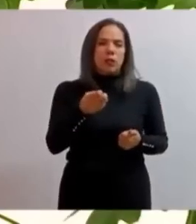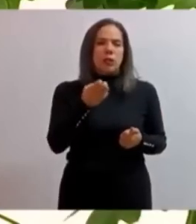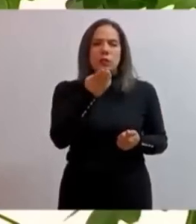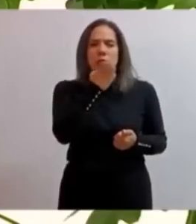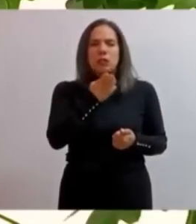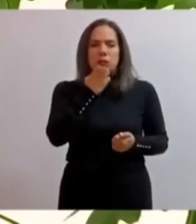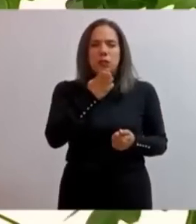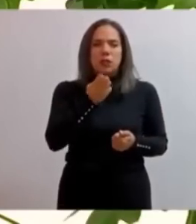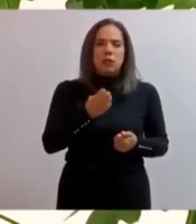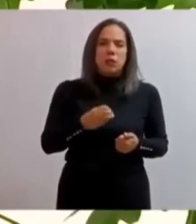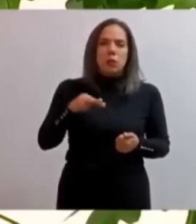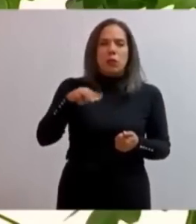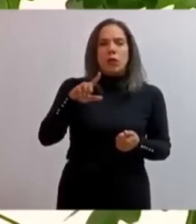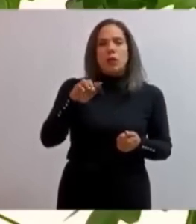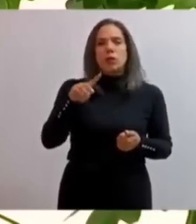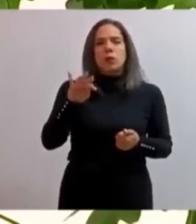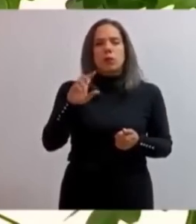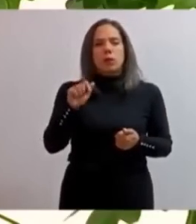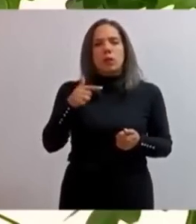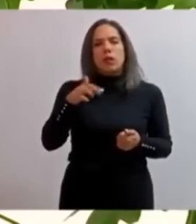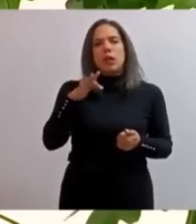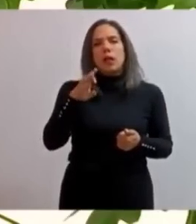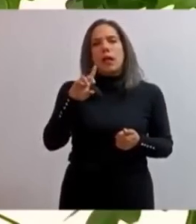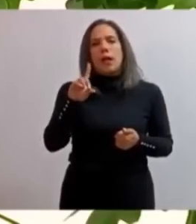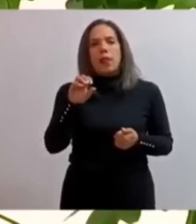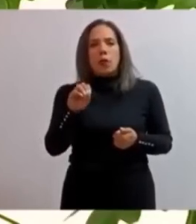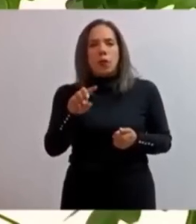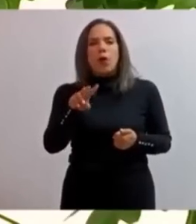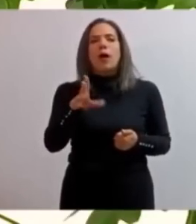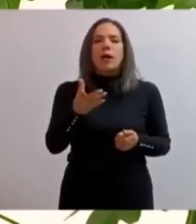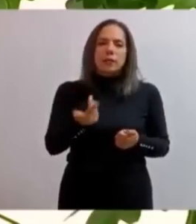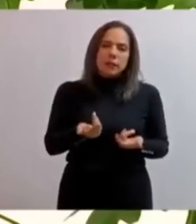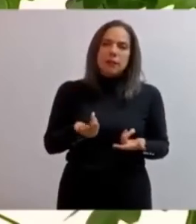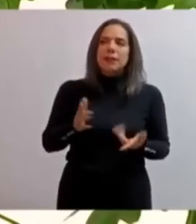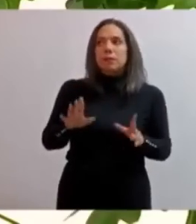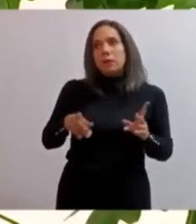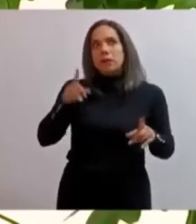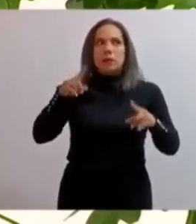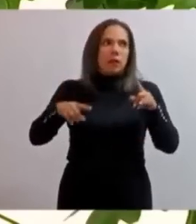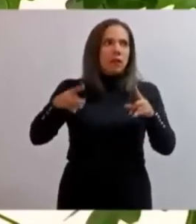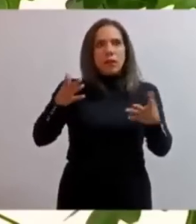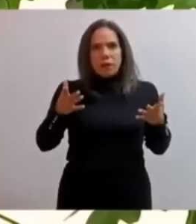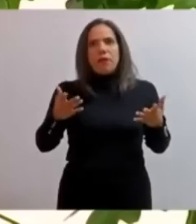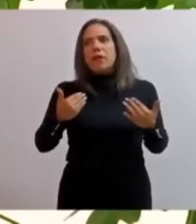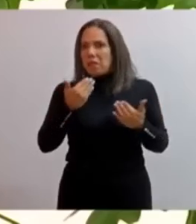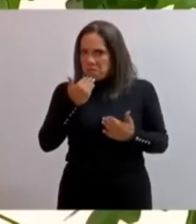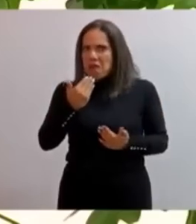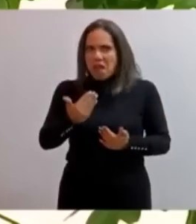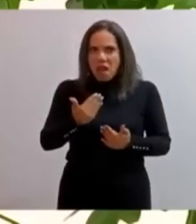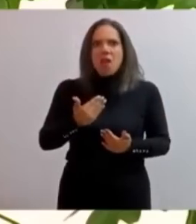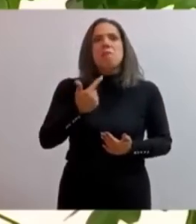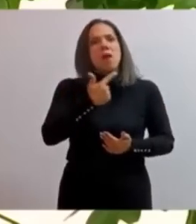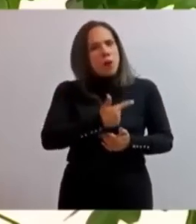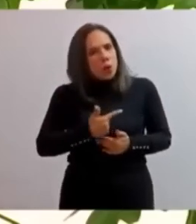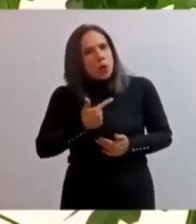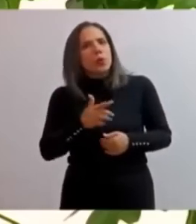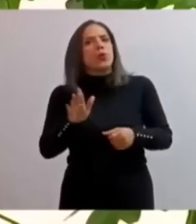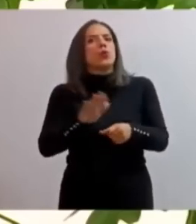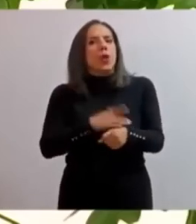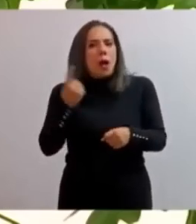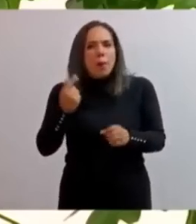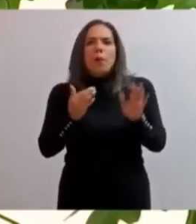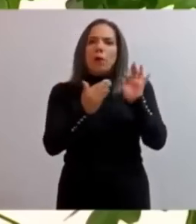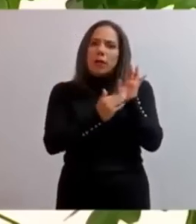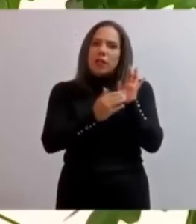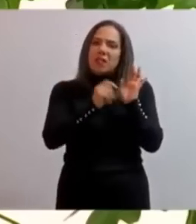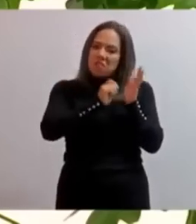hay consejo técnico de grupo de escuelas multigrado, y a mí me parece excelente, y ojalá podamos